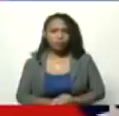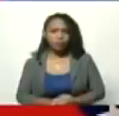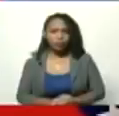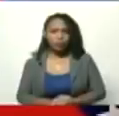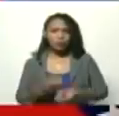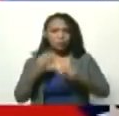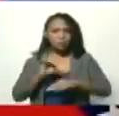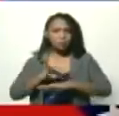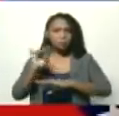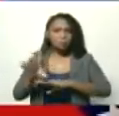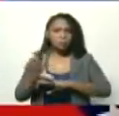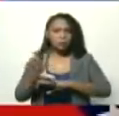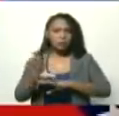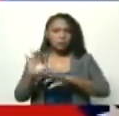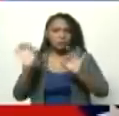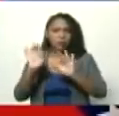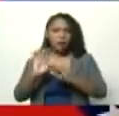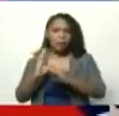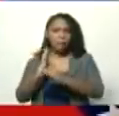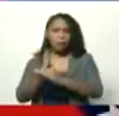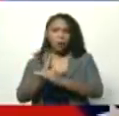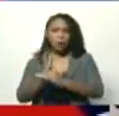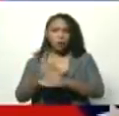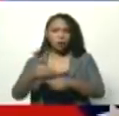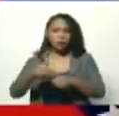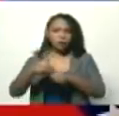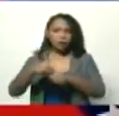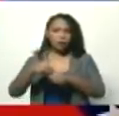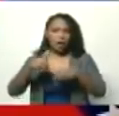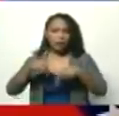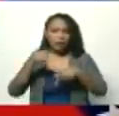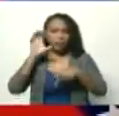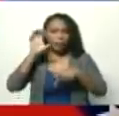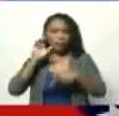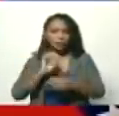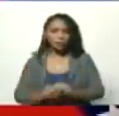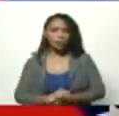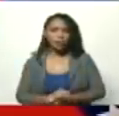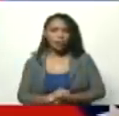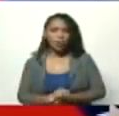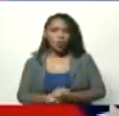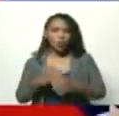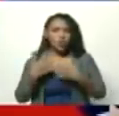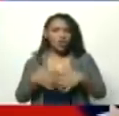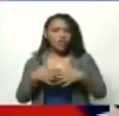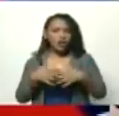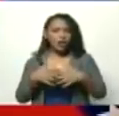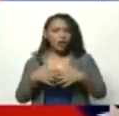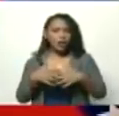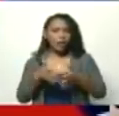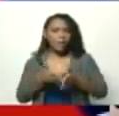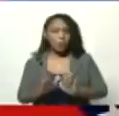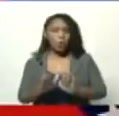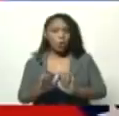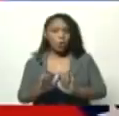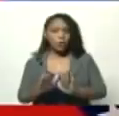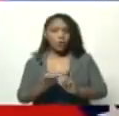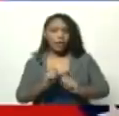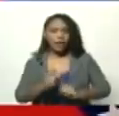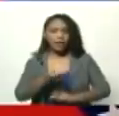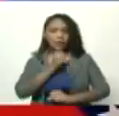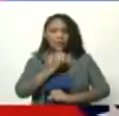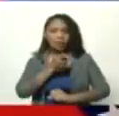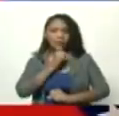para dejar sin combustible al país. Una industria que ha renacido de las adversidades